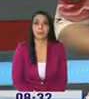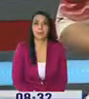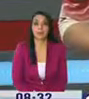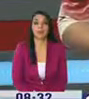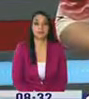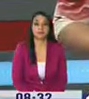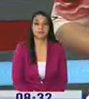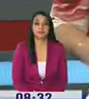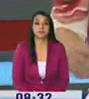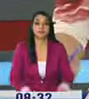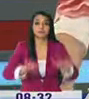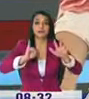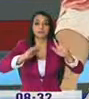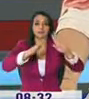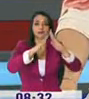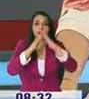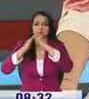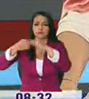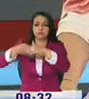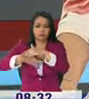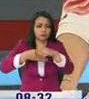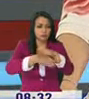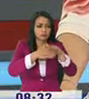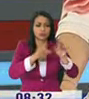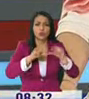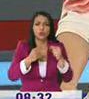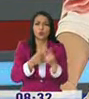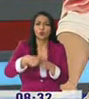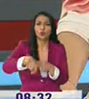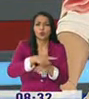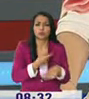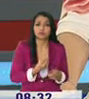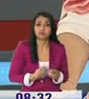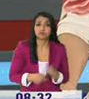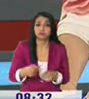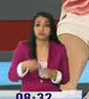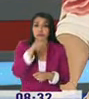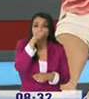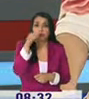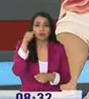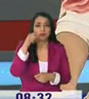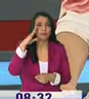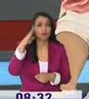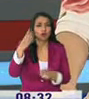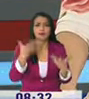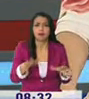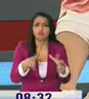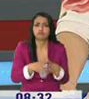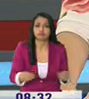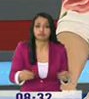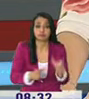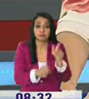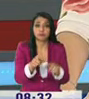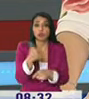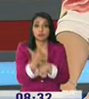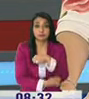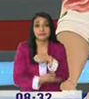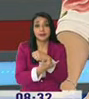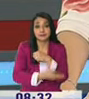Durante 6 allanamientos, una presunta organización dedicada al microtráfico de drogas fue desmantelada. Varios extranjeros fueron